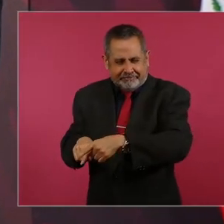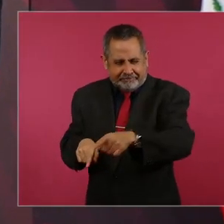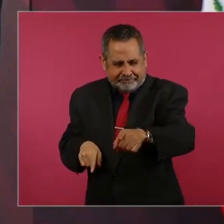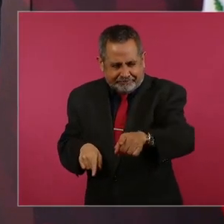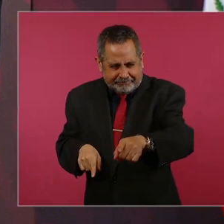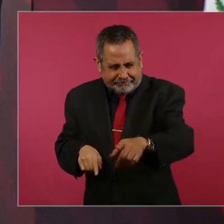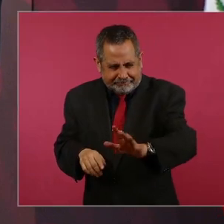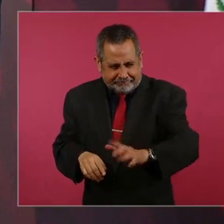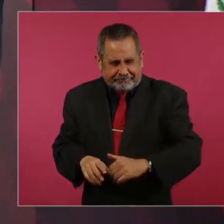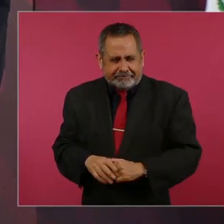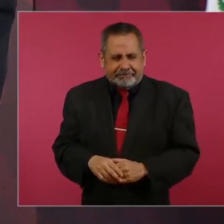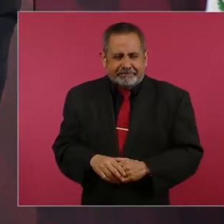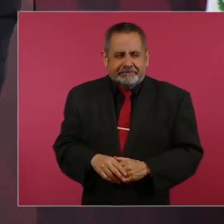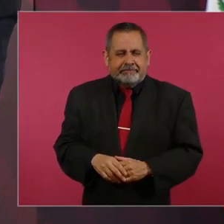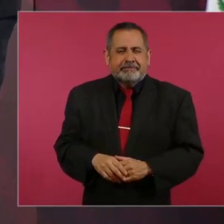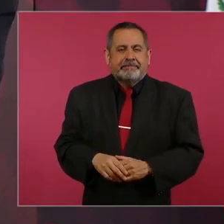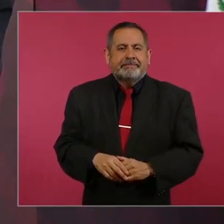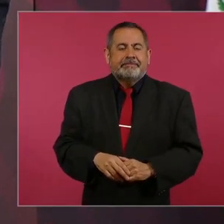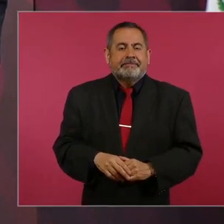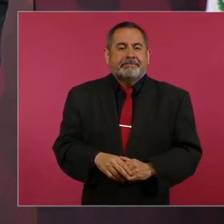que iban a ir